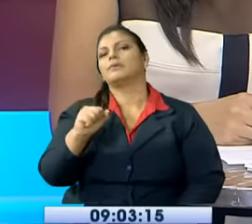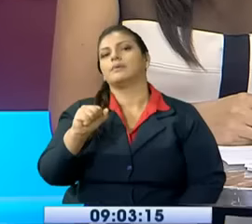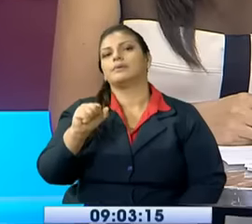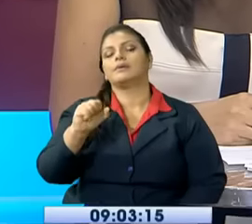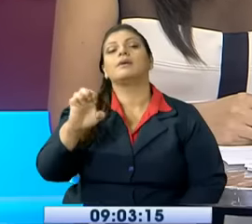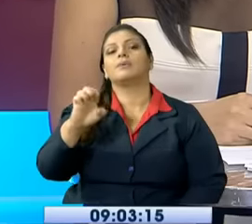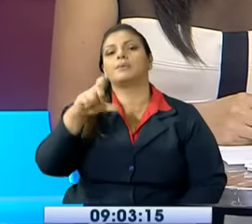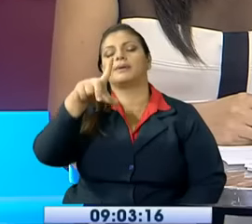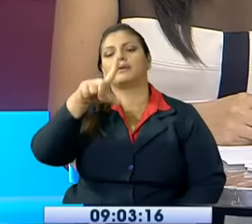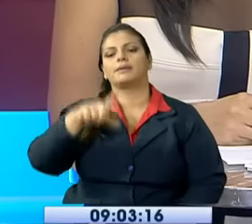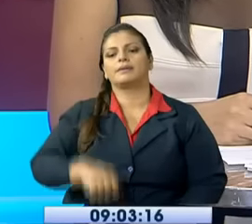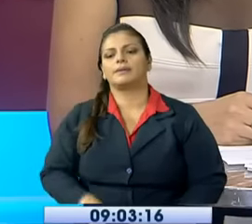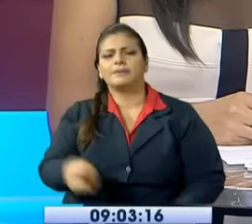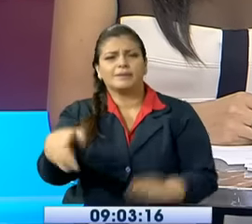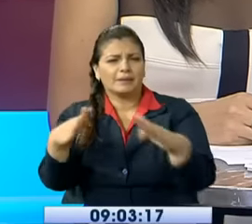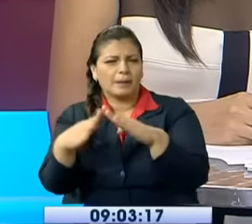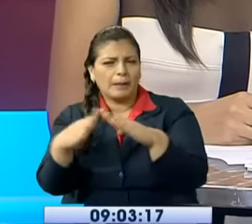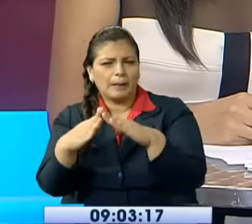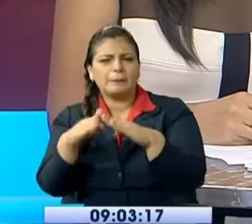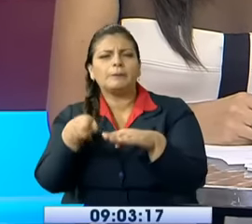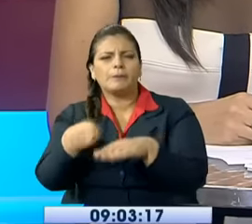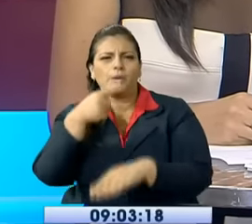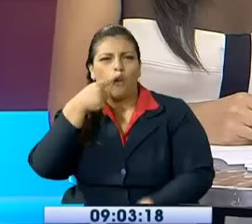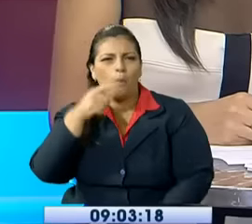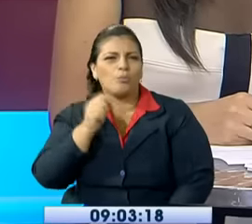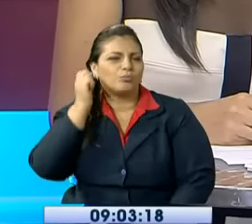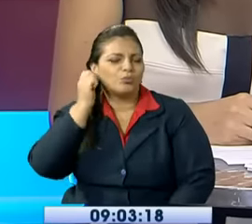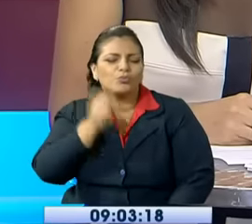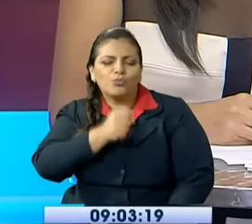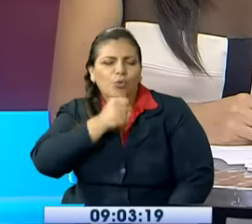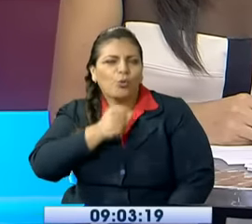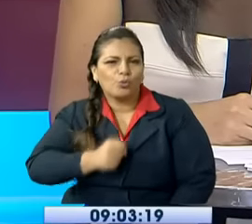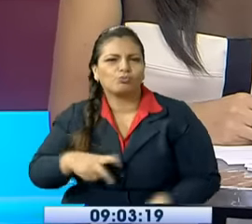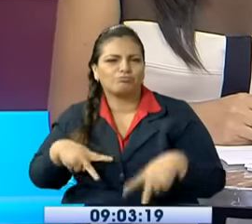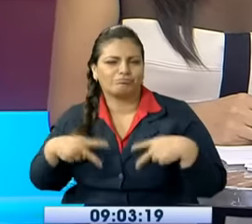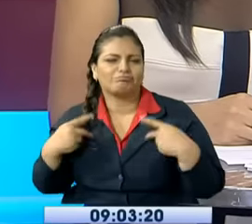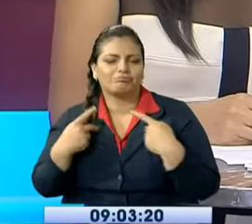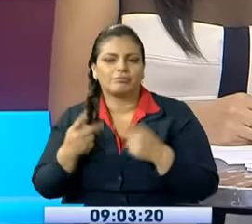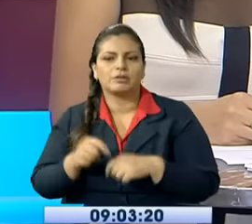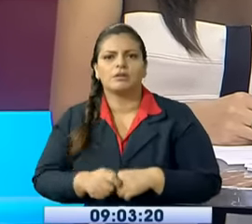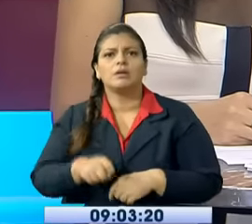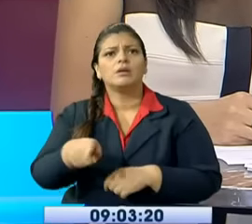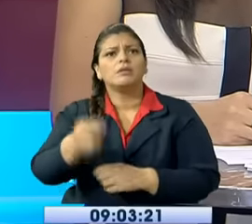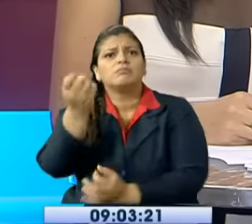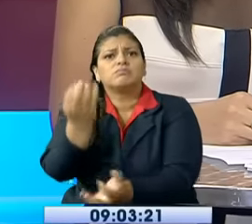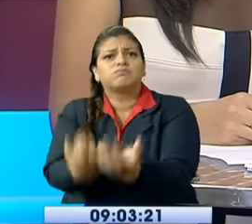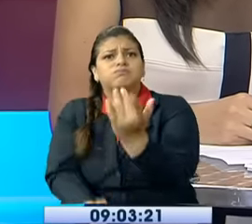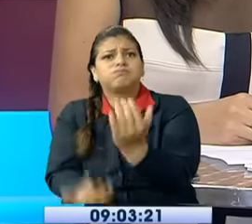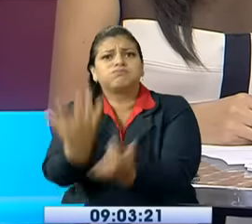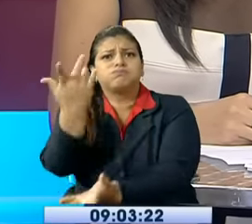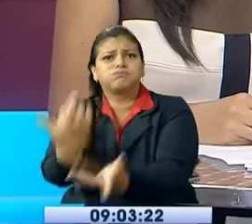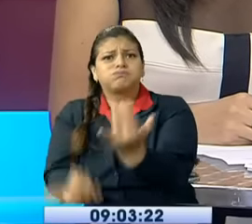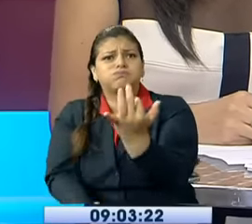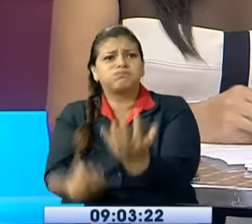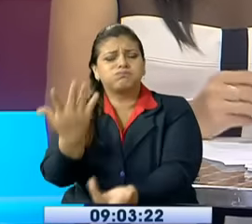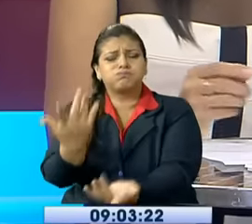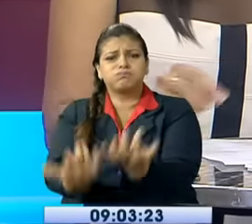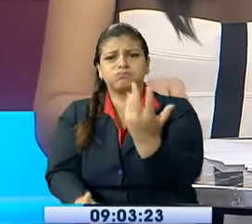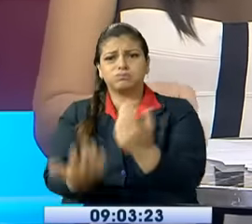Laurel, provincia del Guayas. Una de sus hijas apela a la solidaridad de quienes puedan colaborar en la reconstrucción del inmueble.